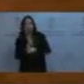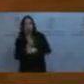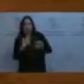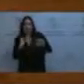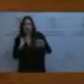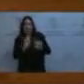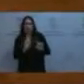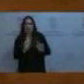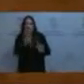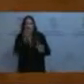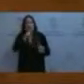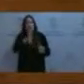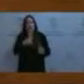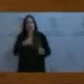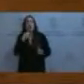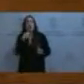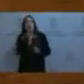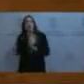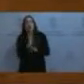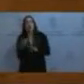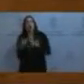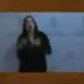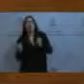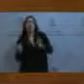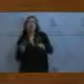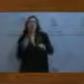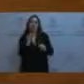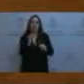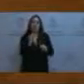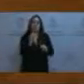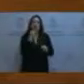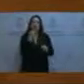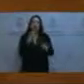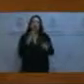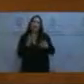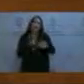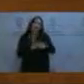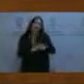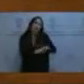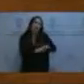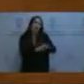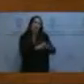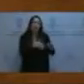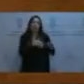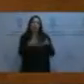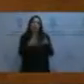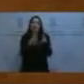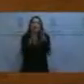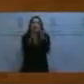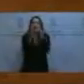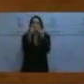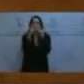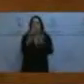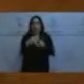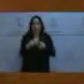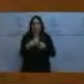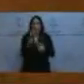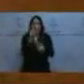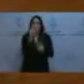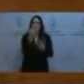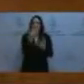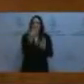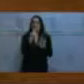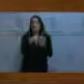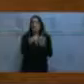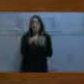la coletilla que otra cosa es la orientación política y el grado de compromiso que el Gobierno tenga